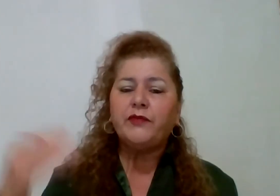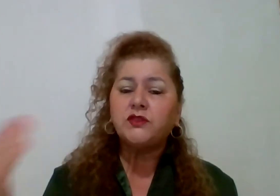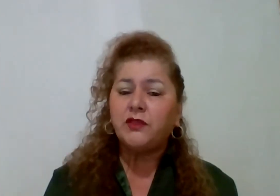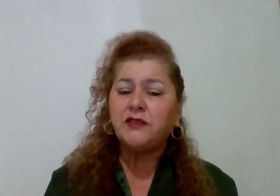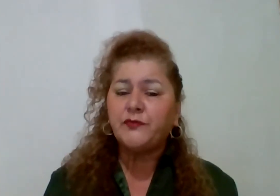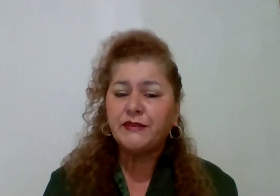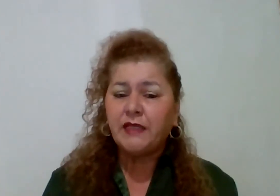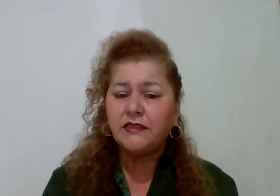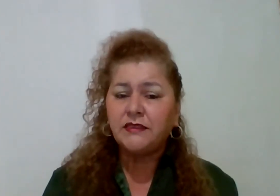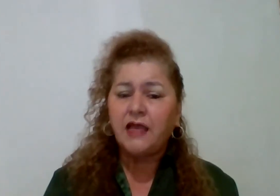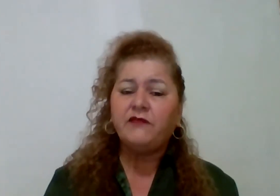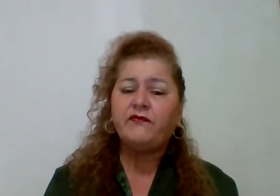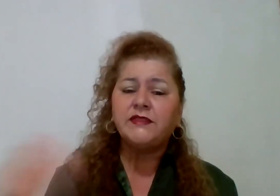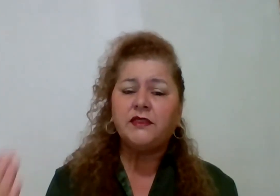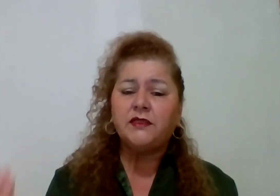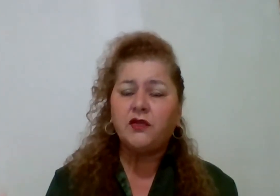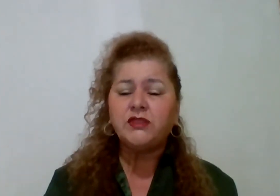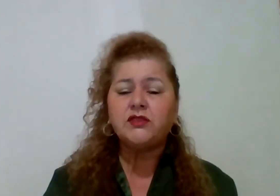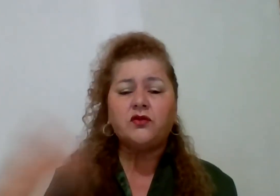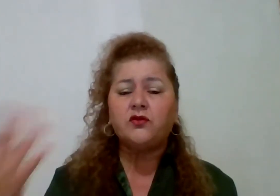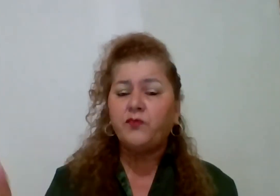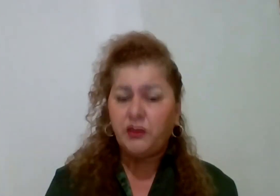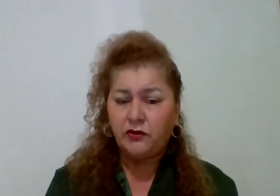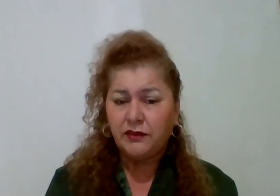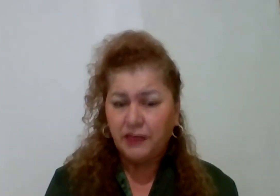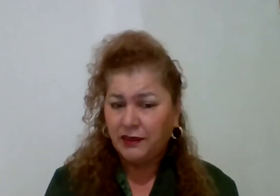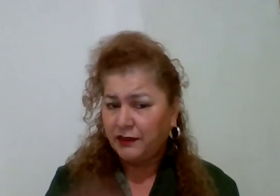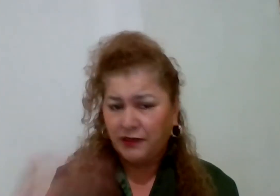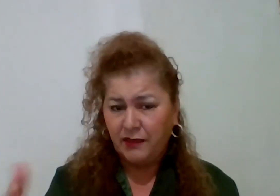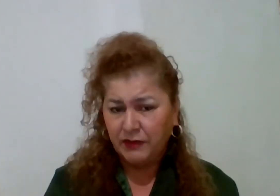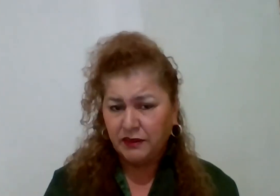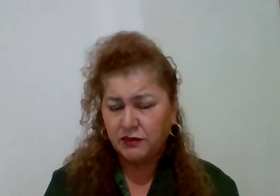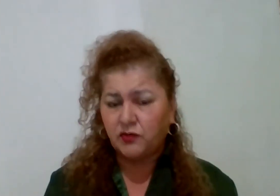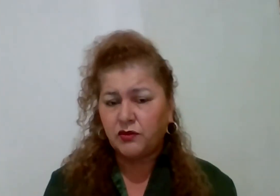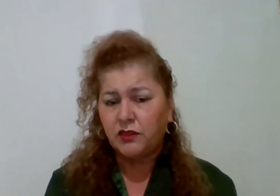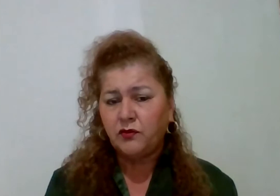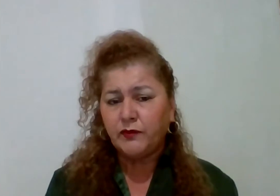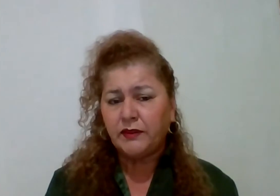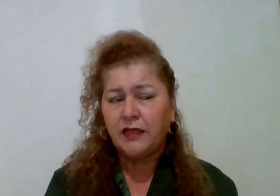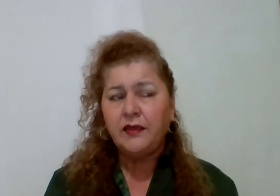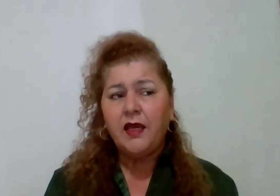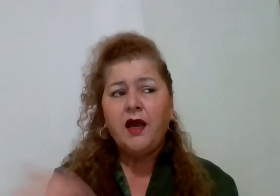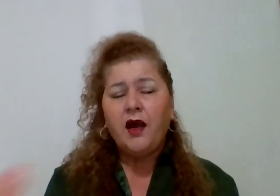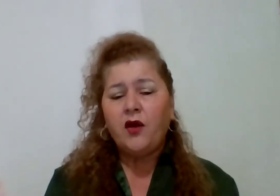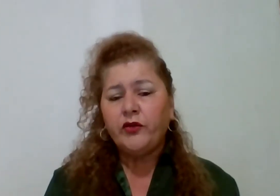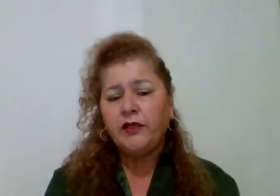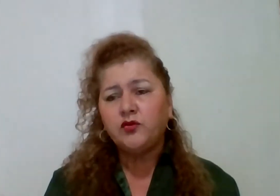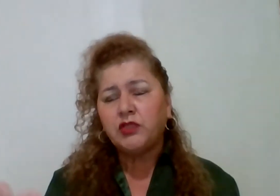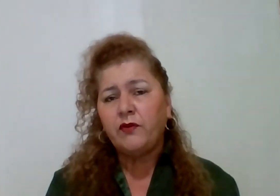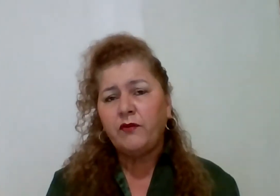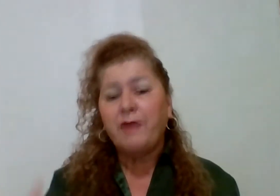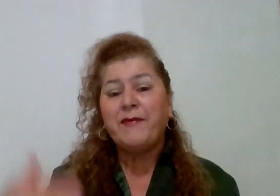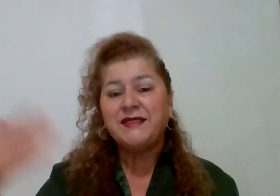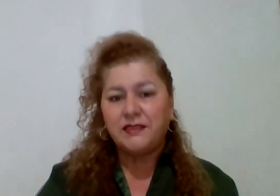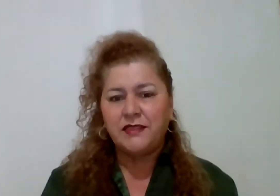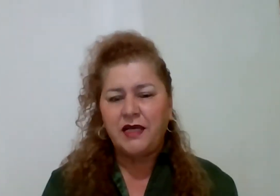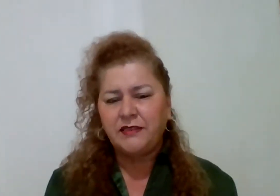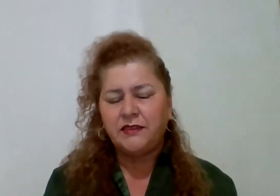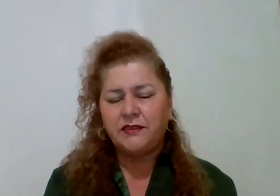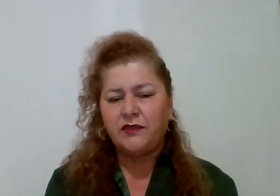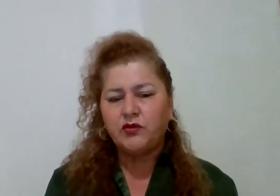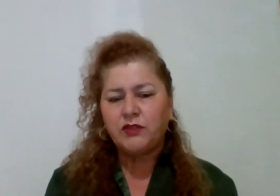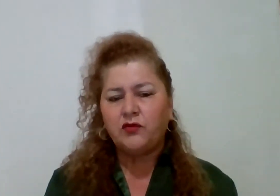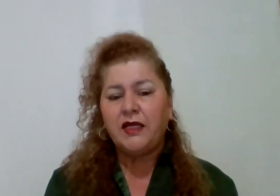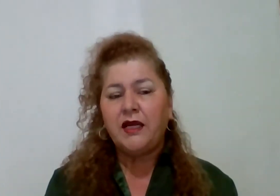datos de personas especializadas, facilitadores con dominio de temas exclusivos, ¿verdad? Ahora inclusive va más allá,